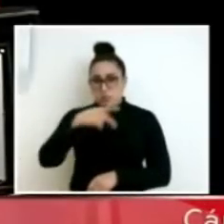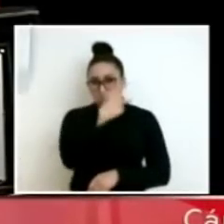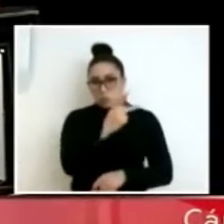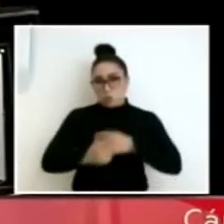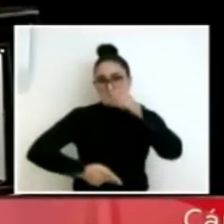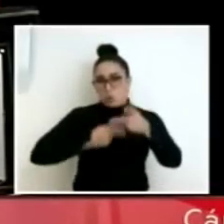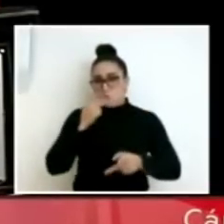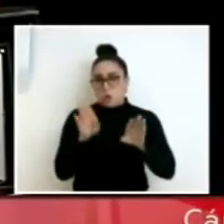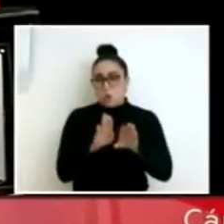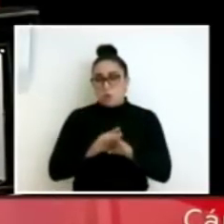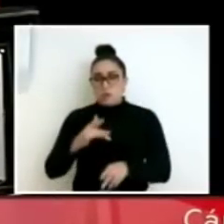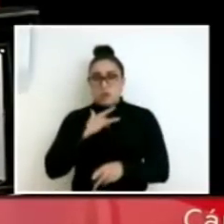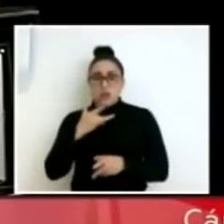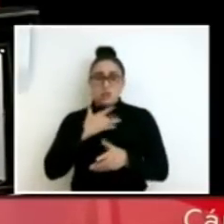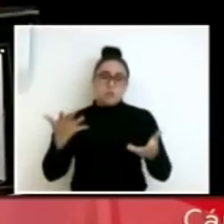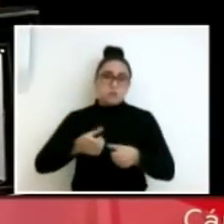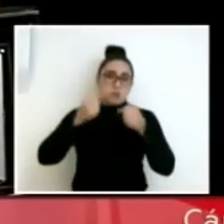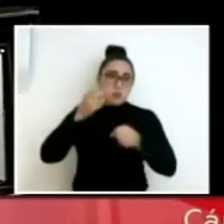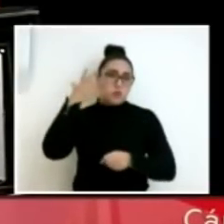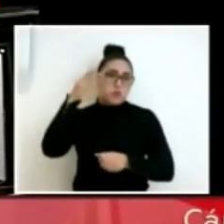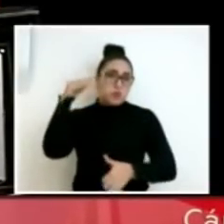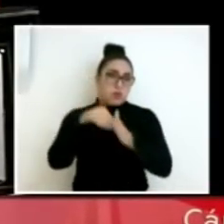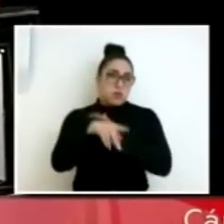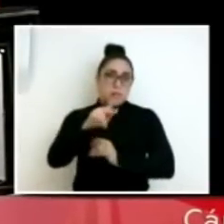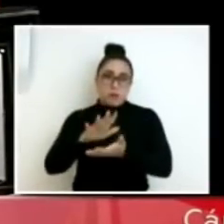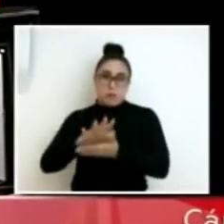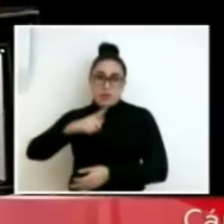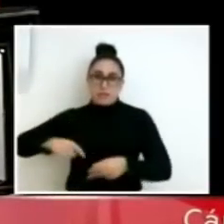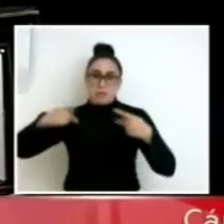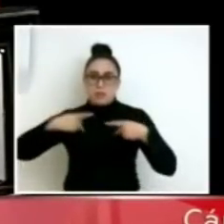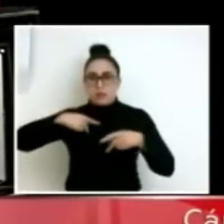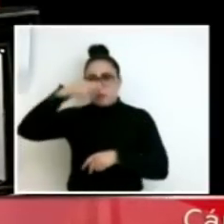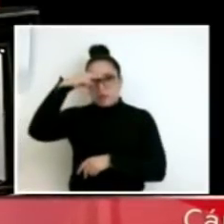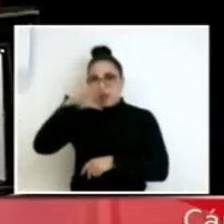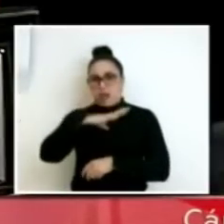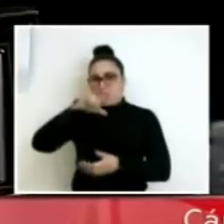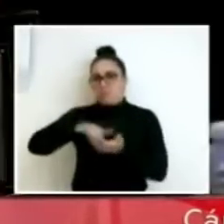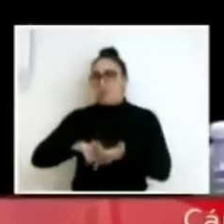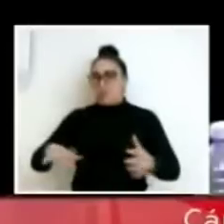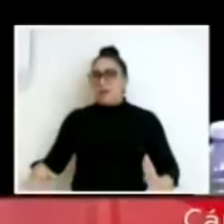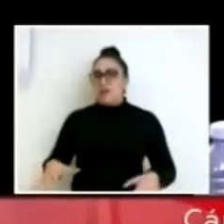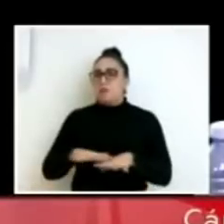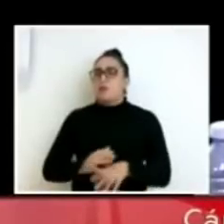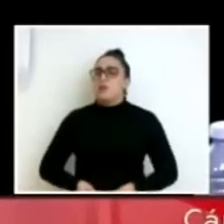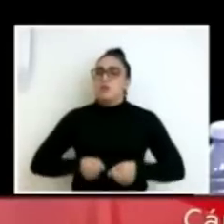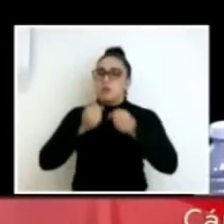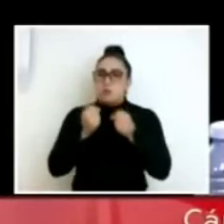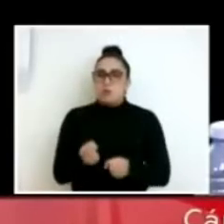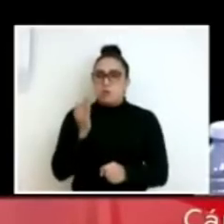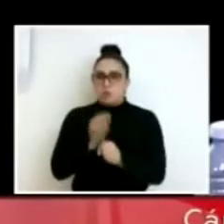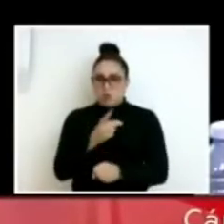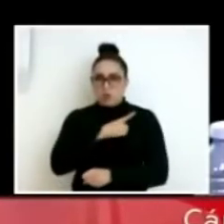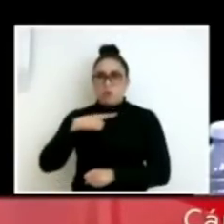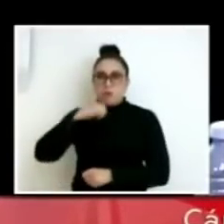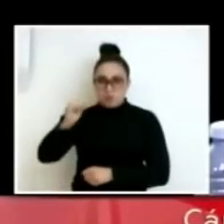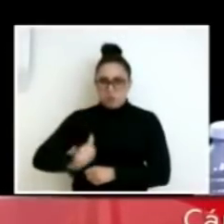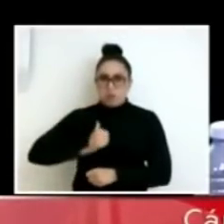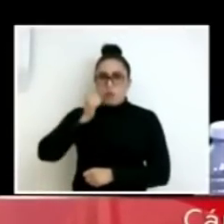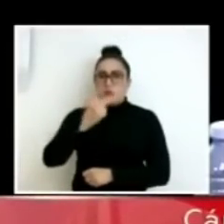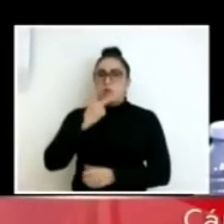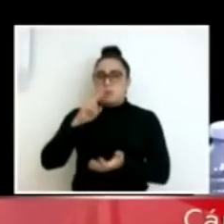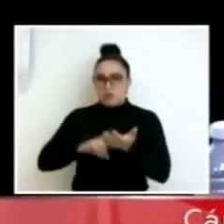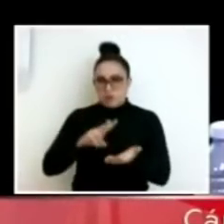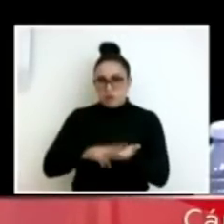fatalista de desesperanza, la mayoría del pueblo de México sabe que México se está transformando, que México está viviendo un momento glorioso e